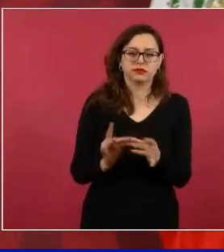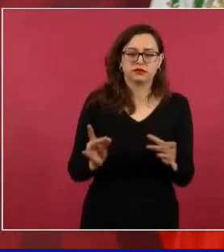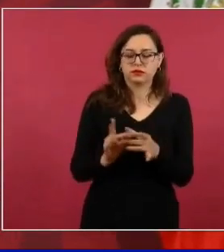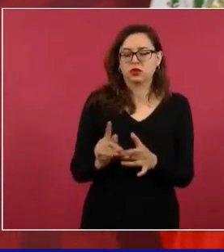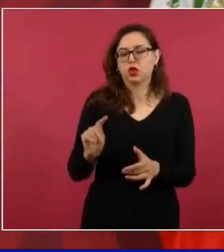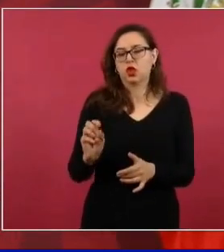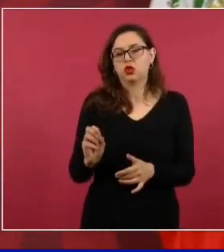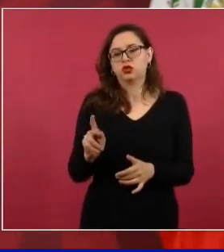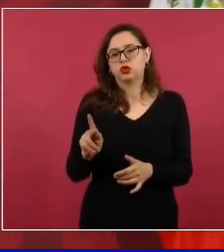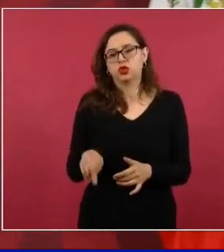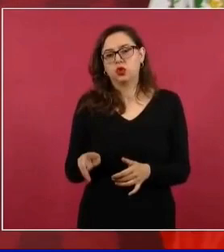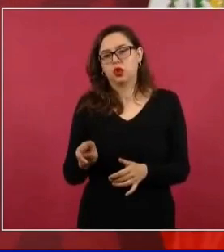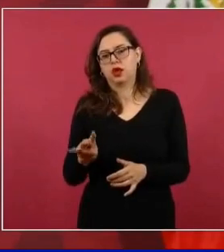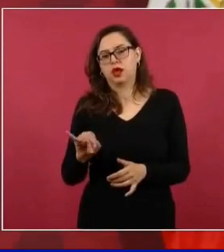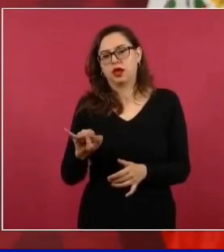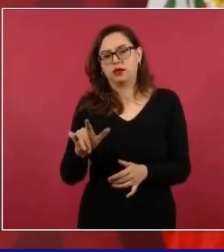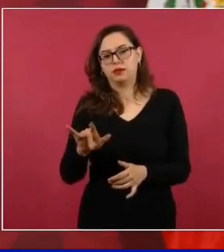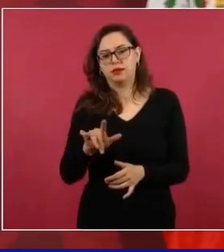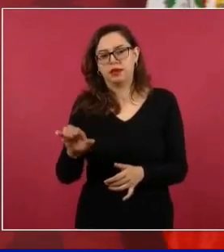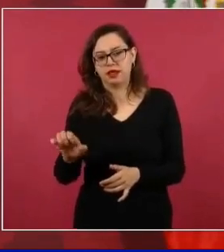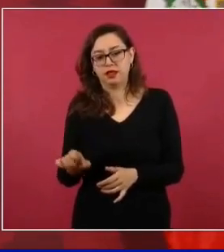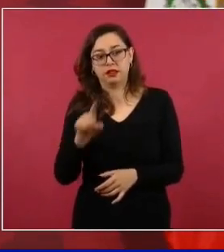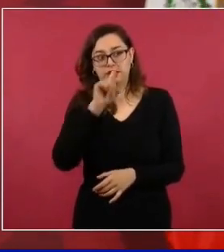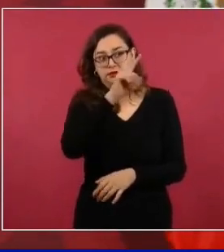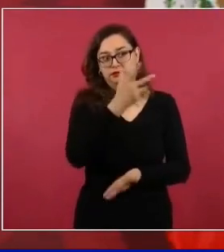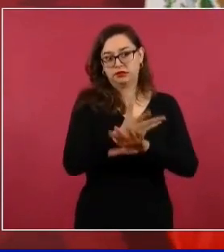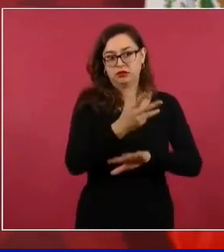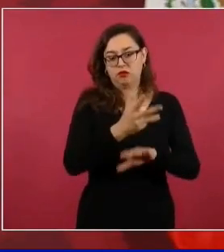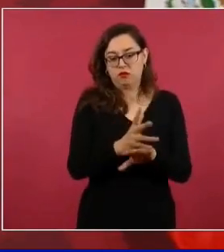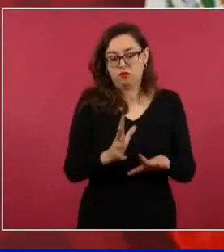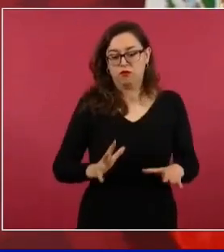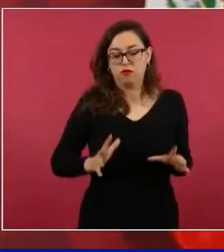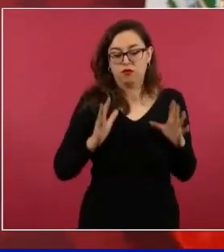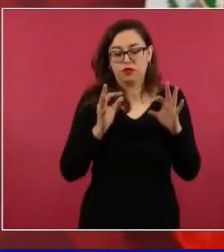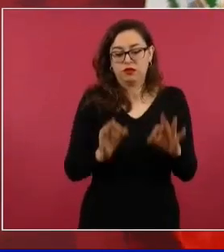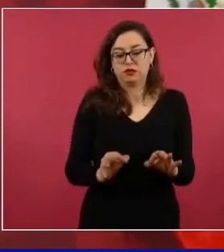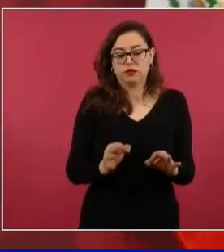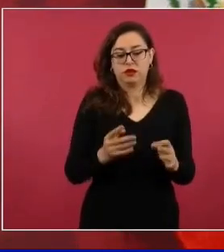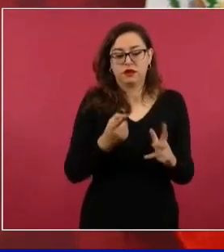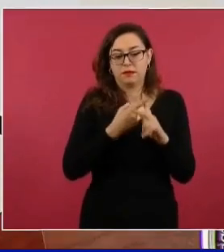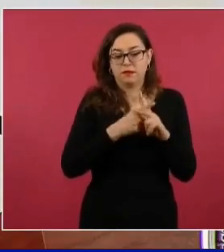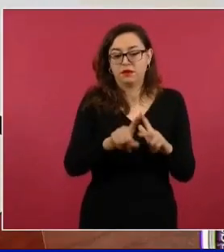se aplicó desde el principio de la fundación en Estados Unidos,